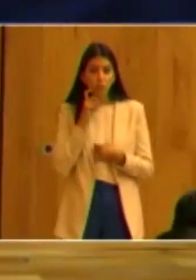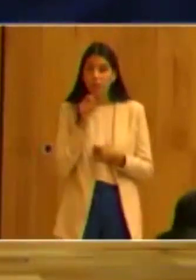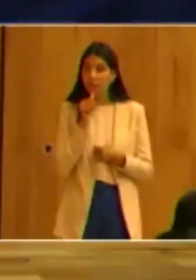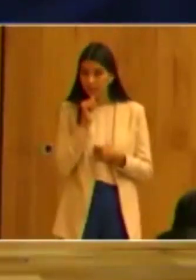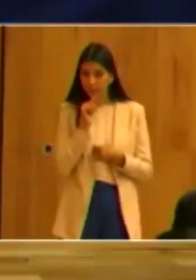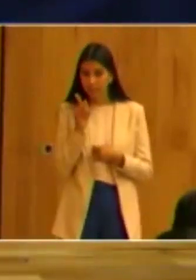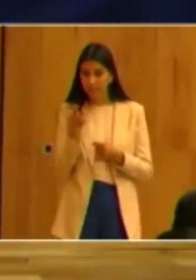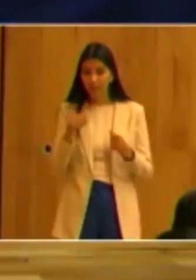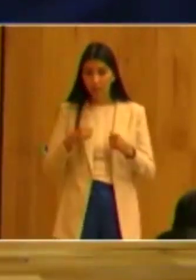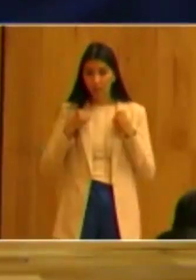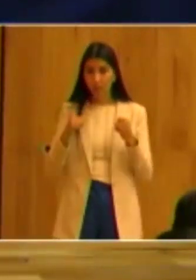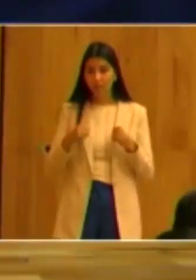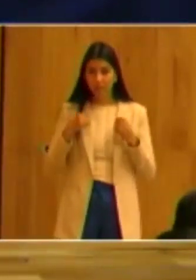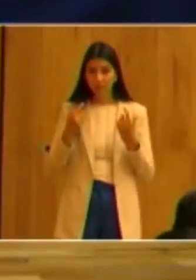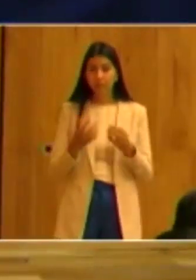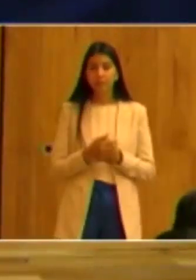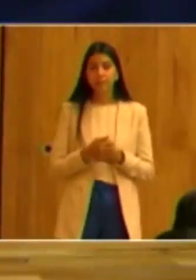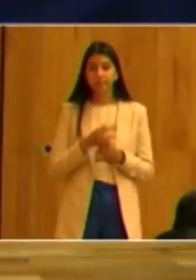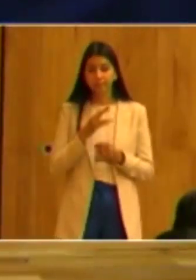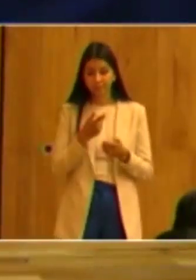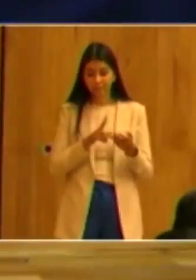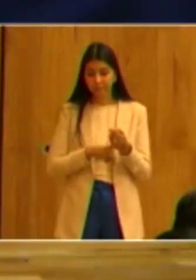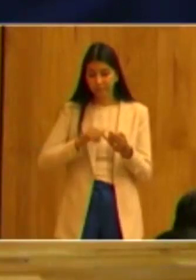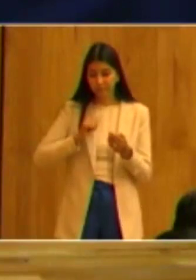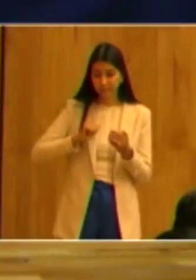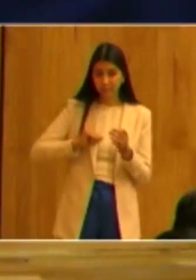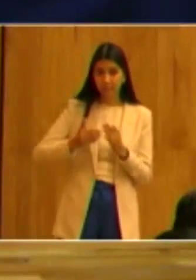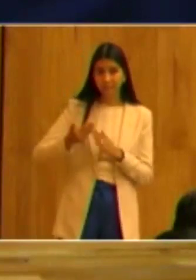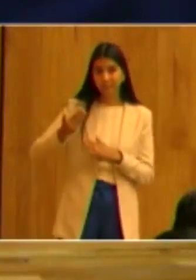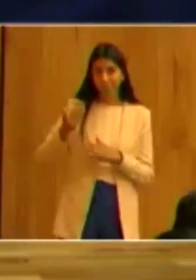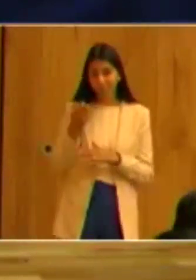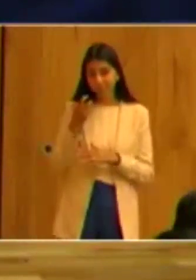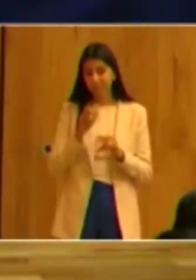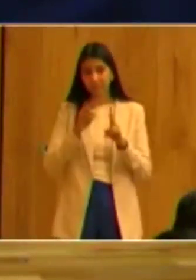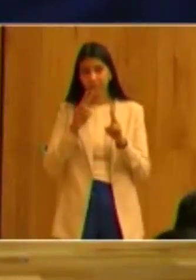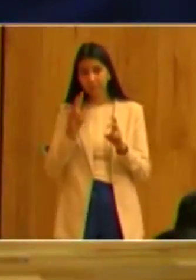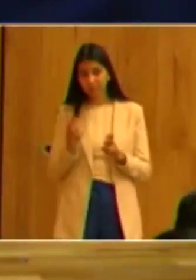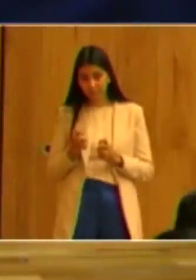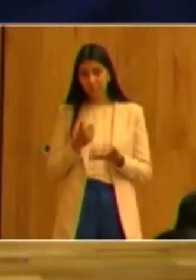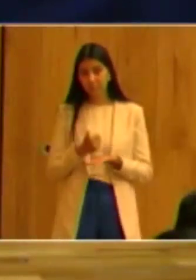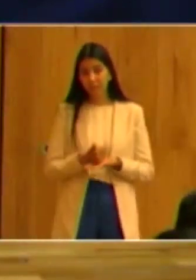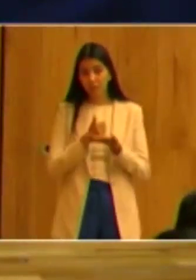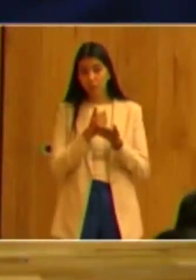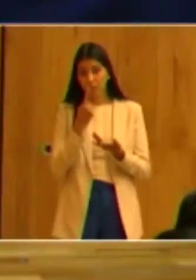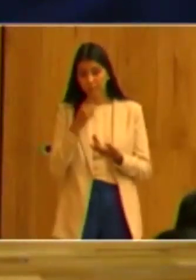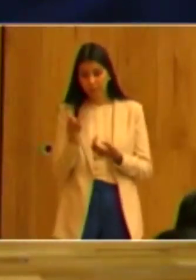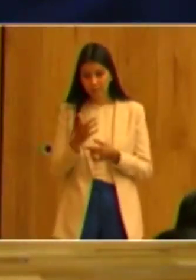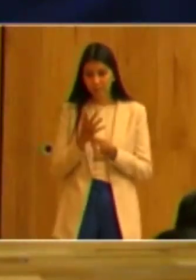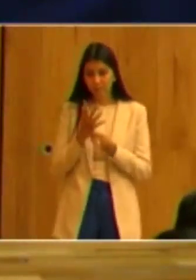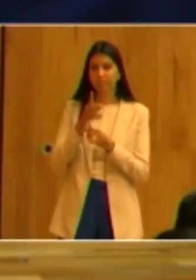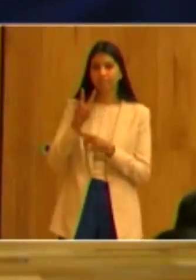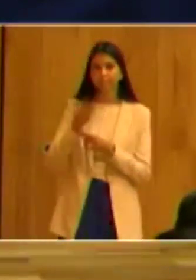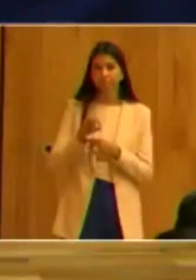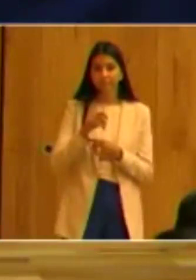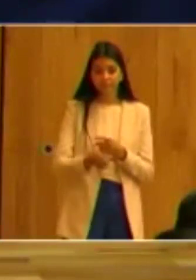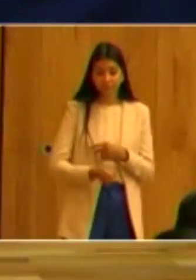adolescente y los desgarros eran antiguos y precisamente esa circunstancia corroboraba lo que ella dice, que el primer